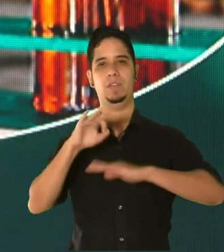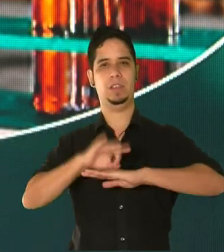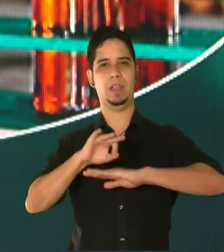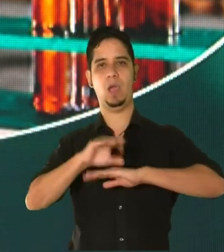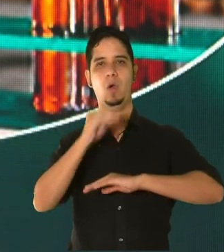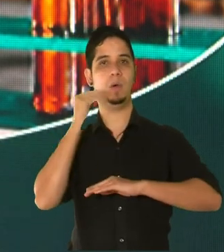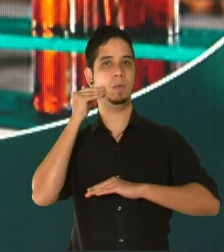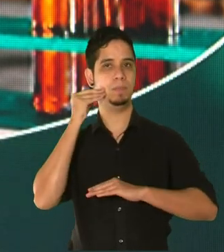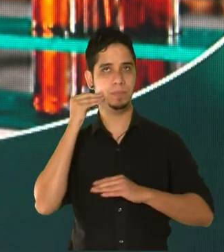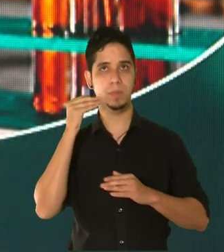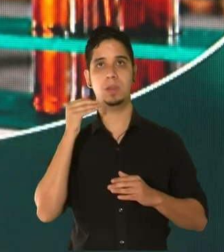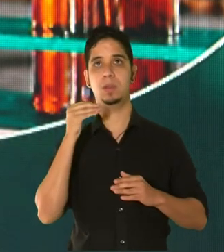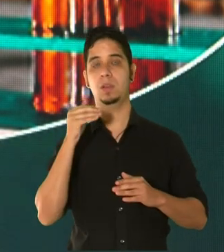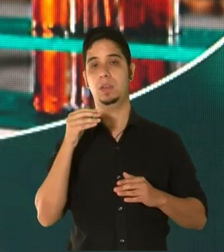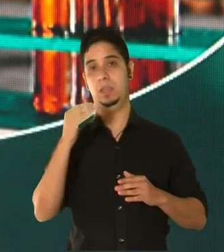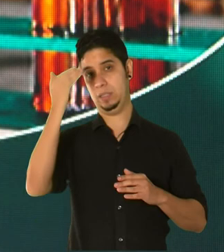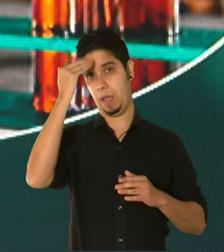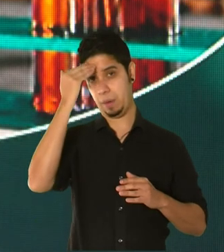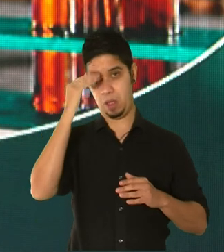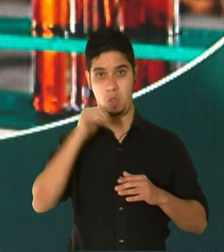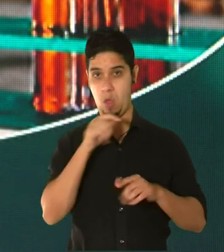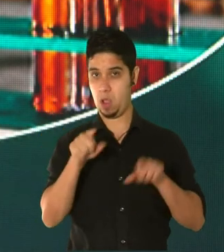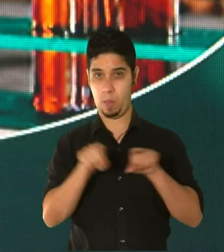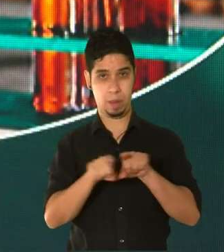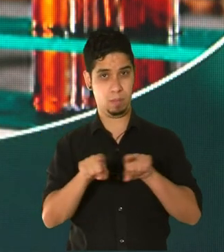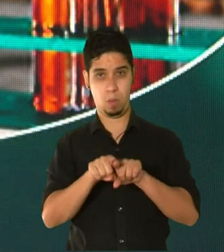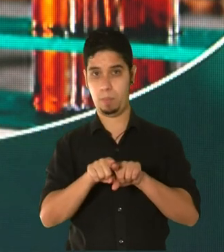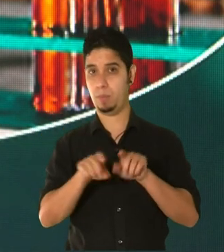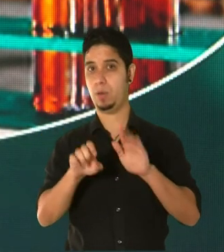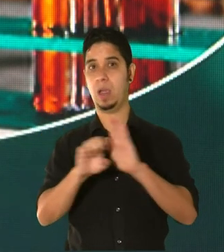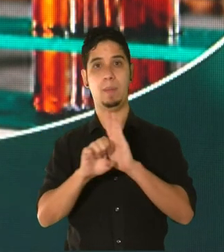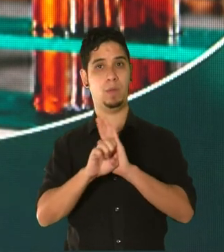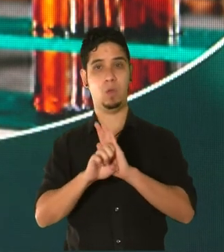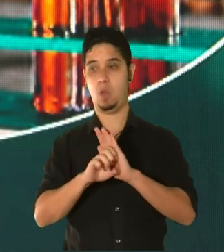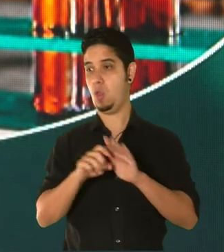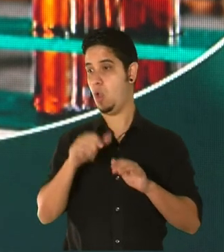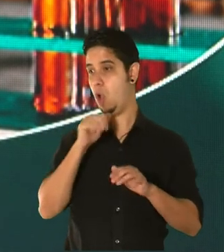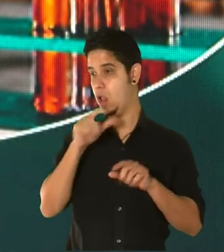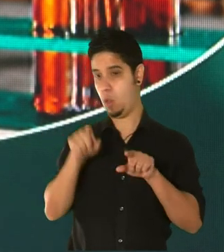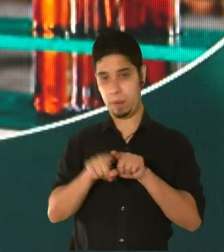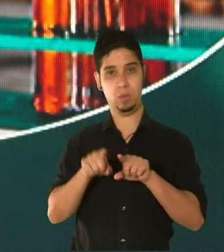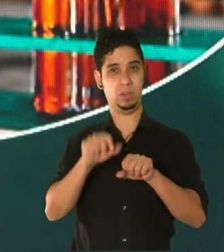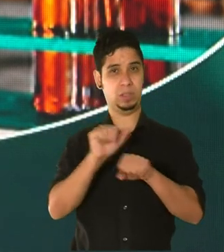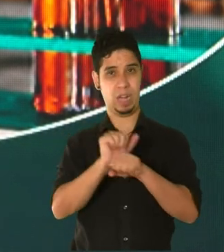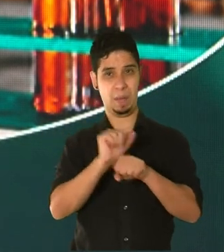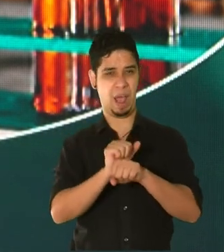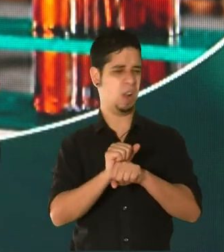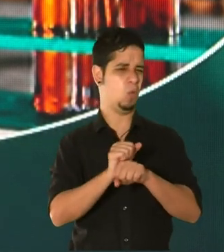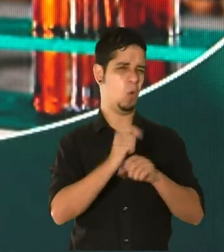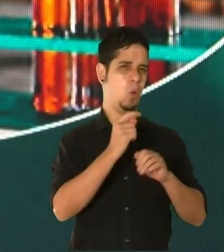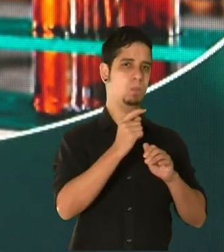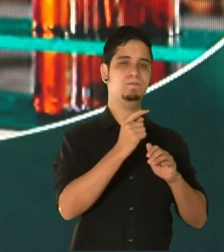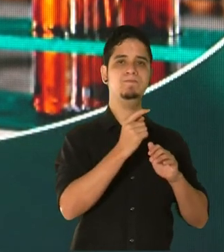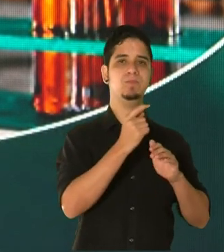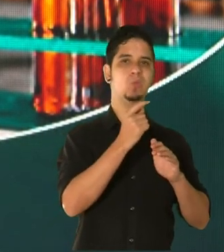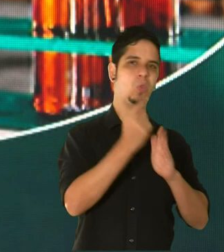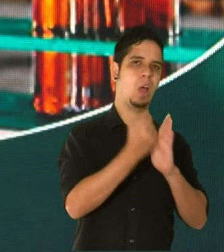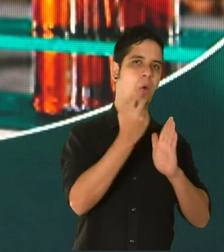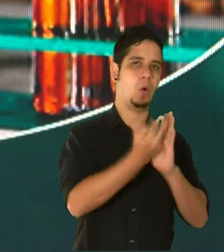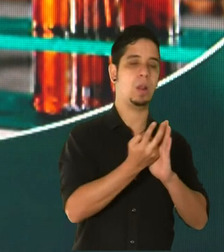mismo trabaja es cierta hora que el día entero cuando no tienen los perros del vecino ladrando el trimmer los bebés de uno o sea que se convierte una especie de